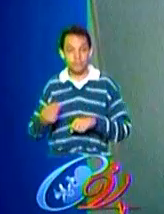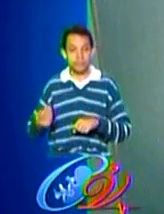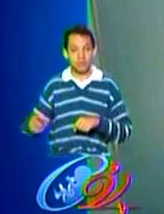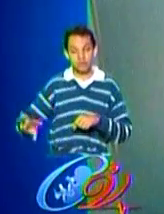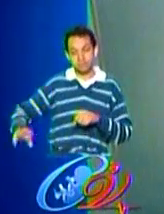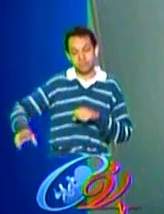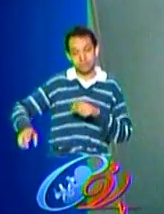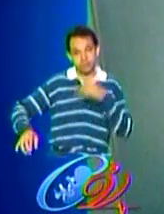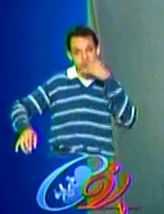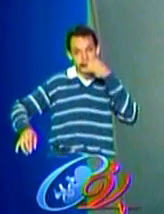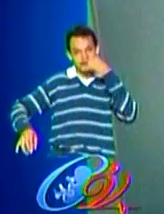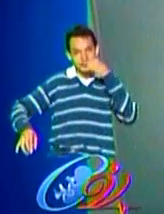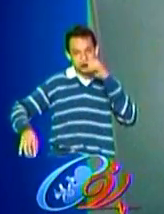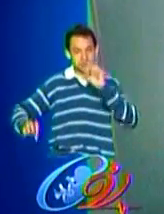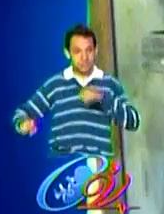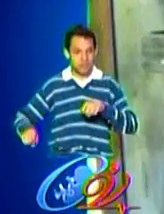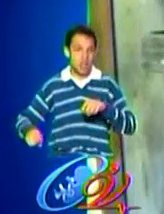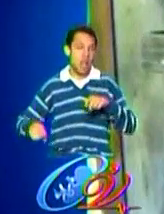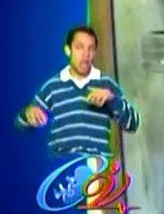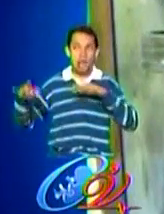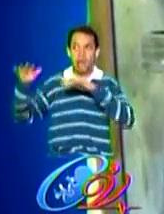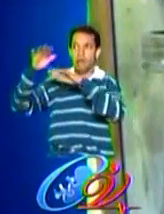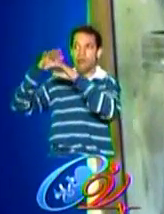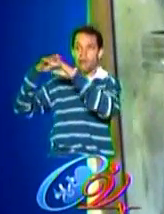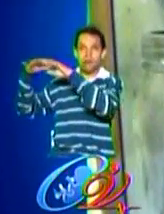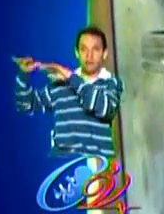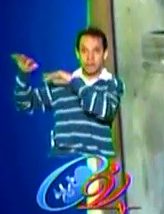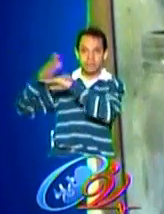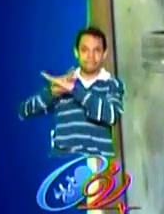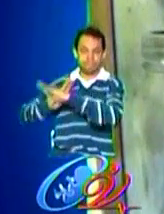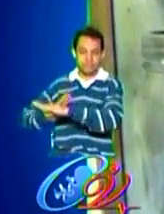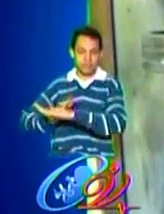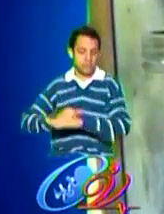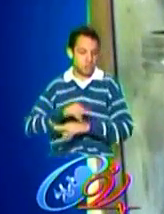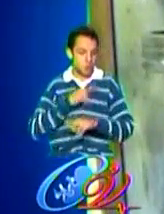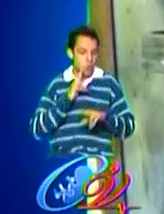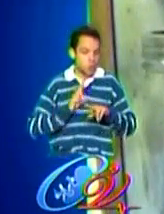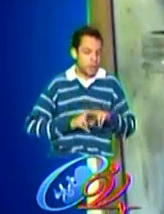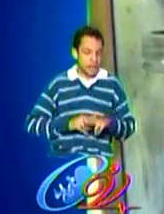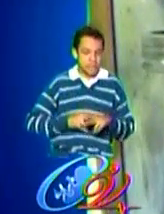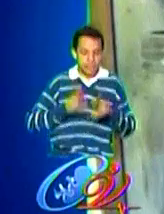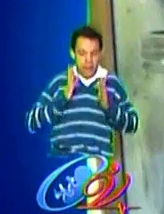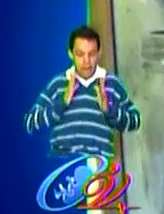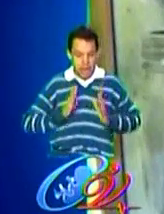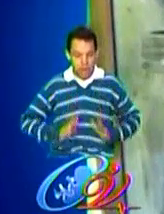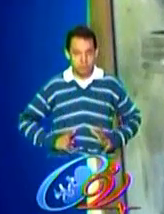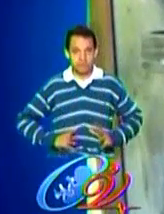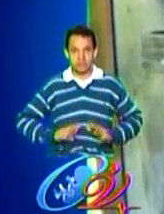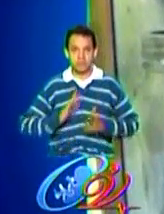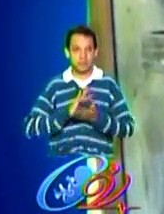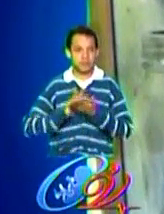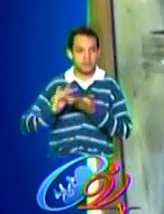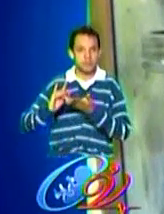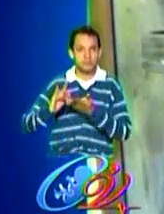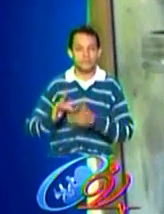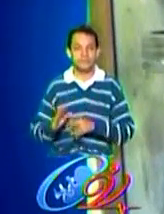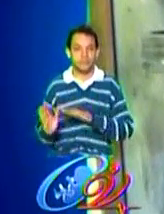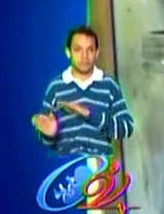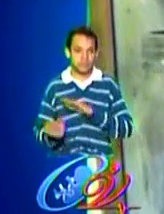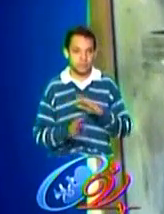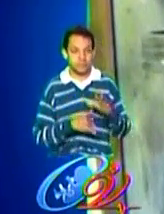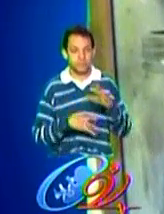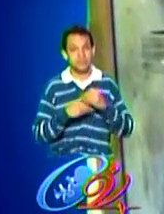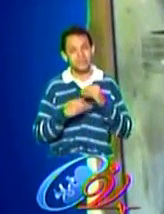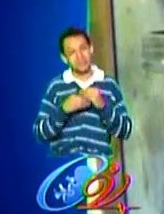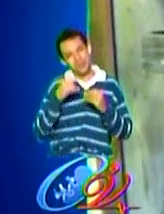y solventes dentro de la vía aérea. Entonces queremos que ellos básicamente boten eso. Y es muy